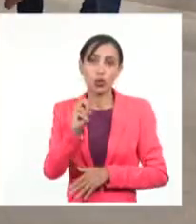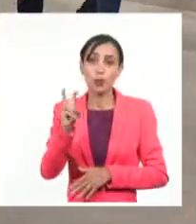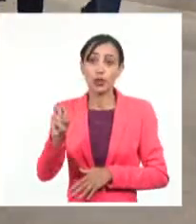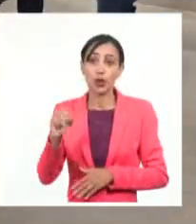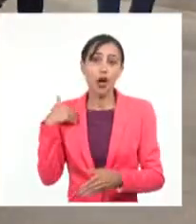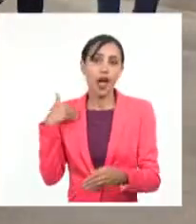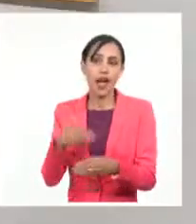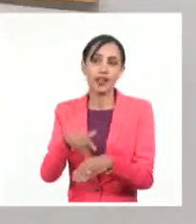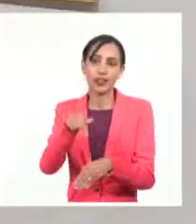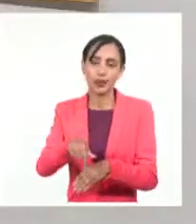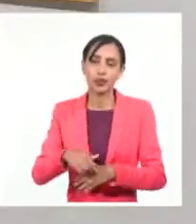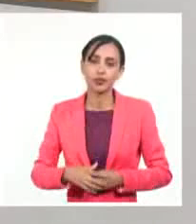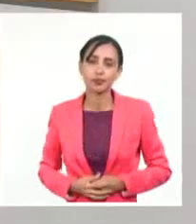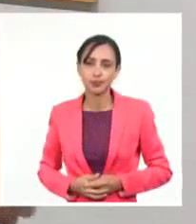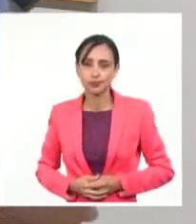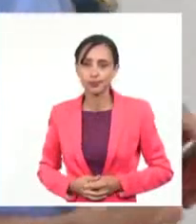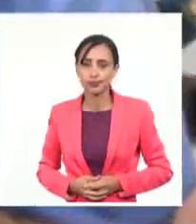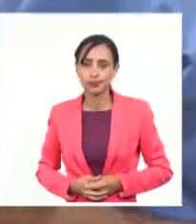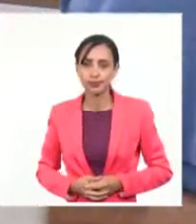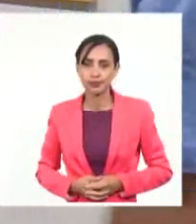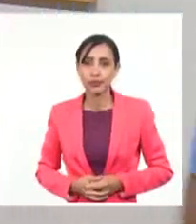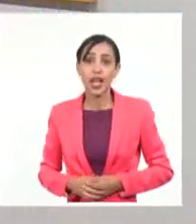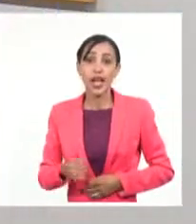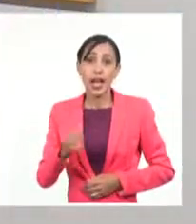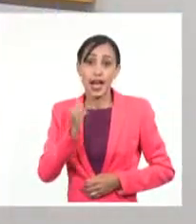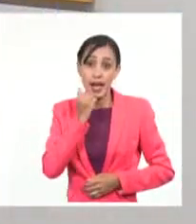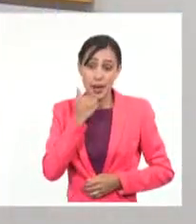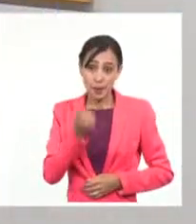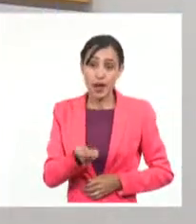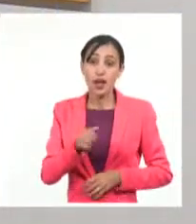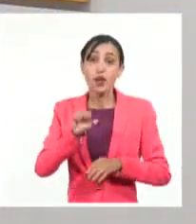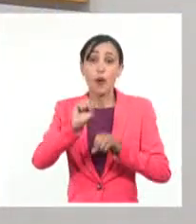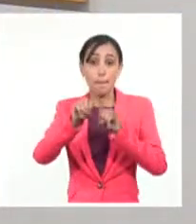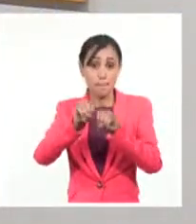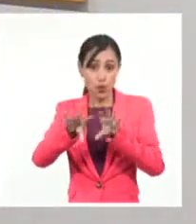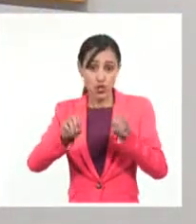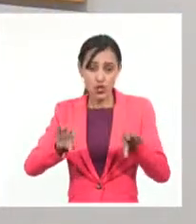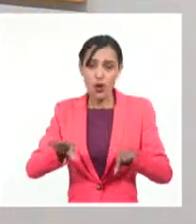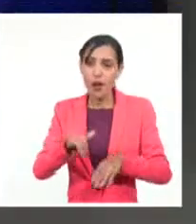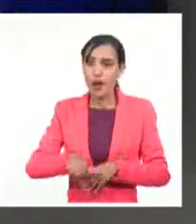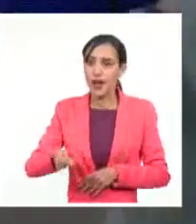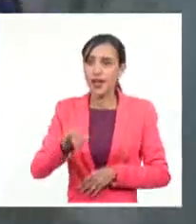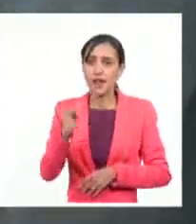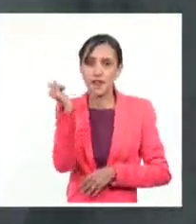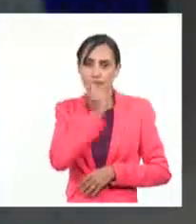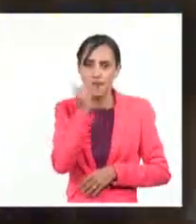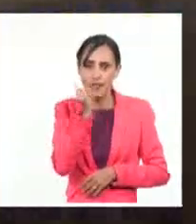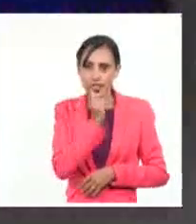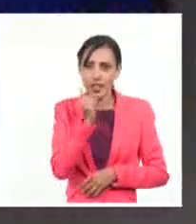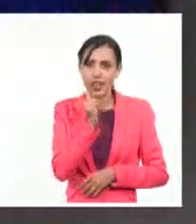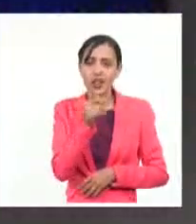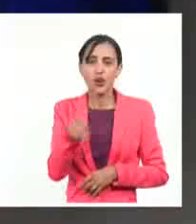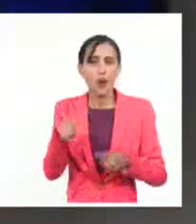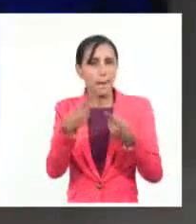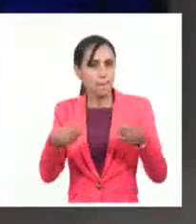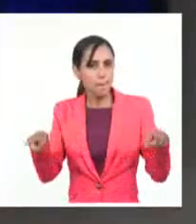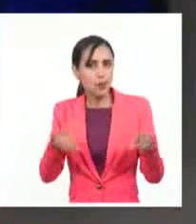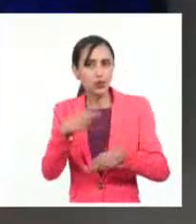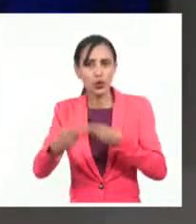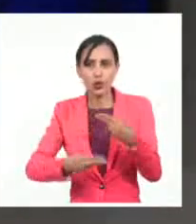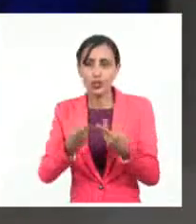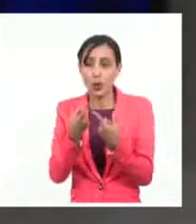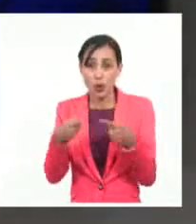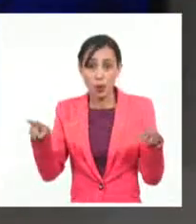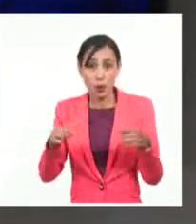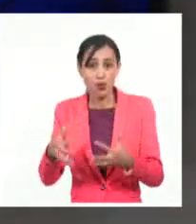centenario del artista además se suma a la exposición el video con las improvisaciones que frente al óleo la jungla realizara el gran